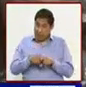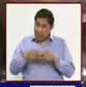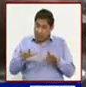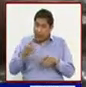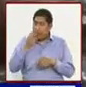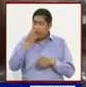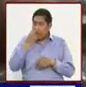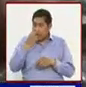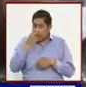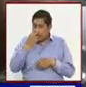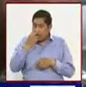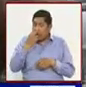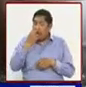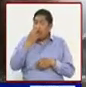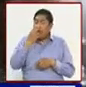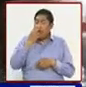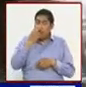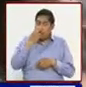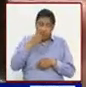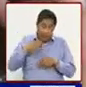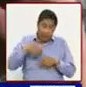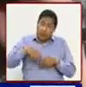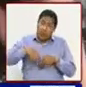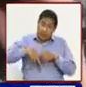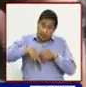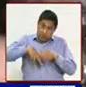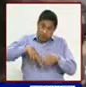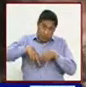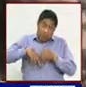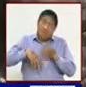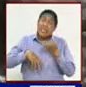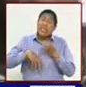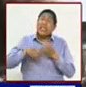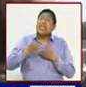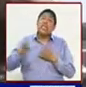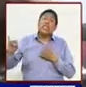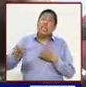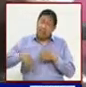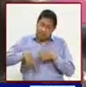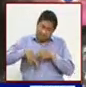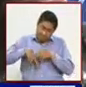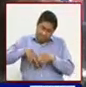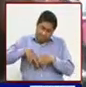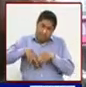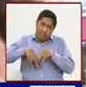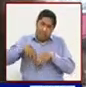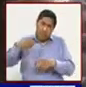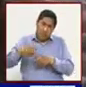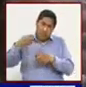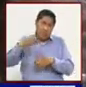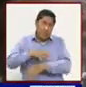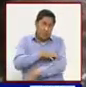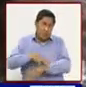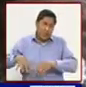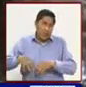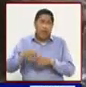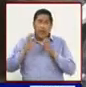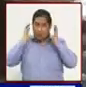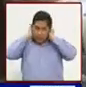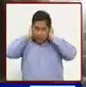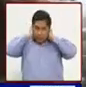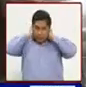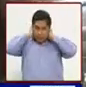tema. Tiene yeso en su pierna izquierda. Y aparte ya le han puesto un collarín